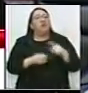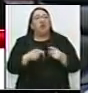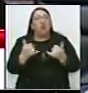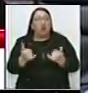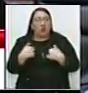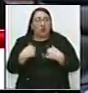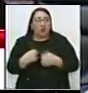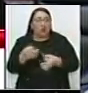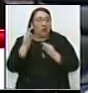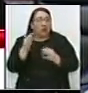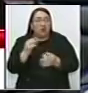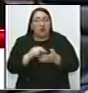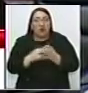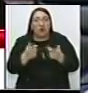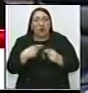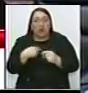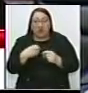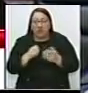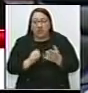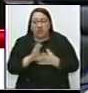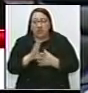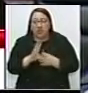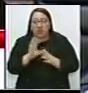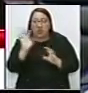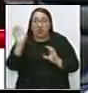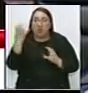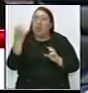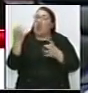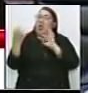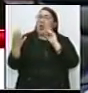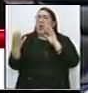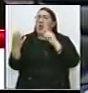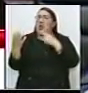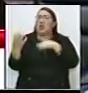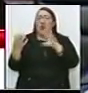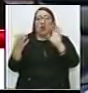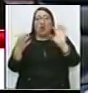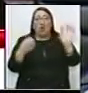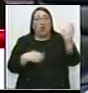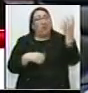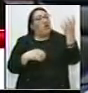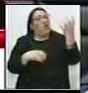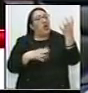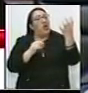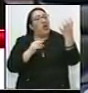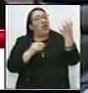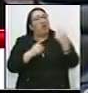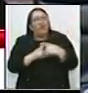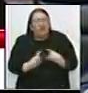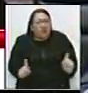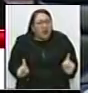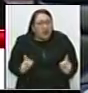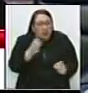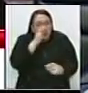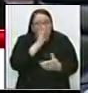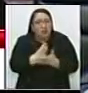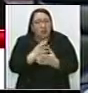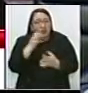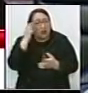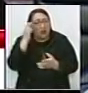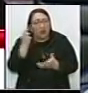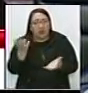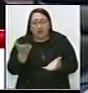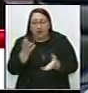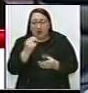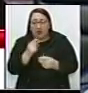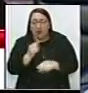un discurso cuando se enciende una cámara y hoy tenemos otro discurso cuando se habla con seriedad política. Se ha